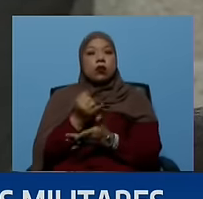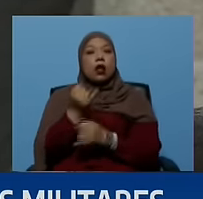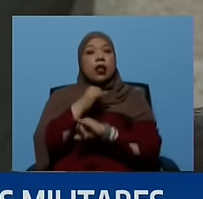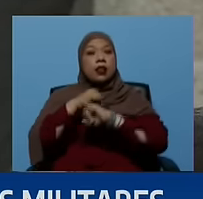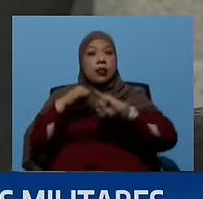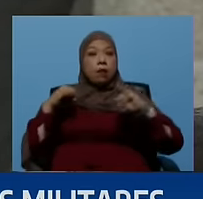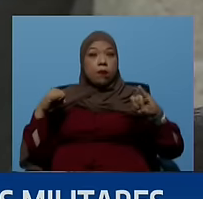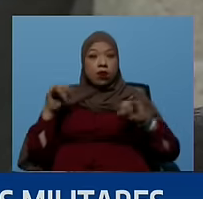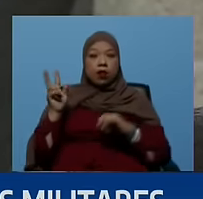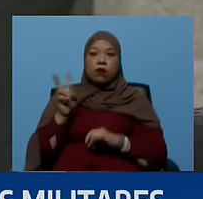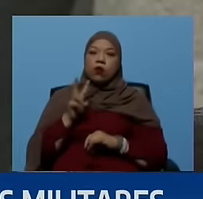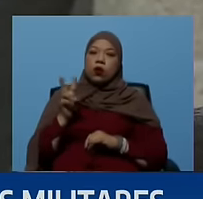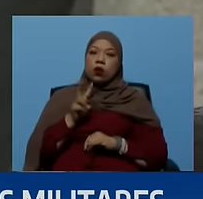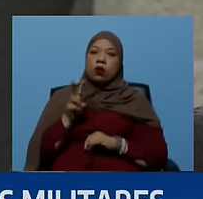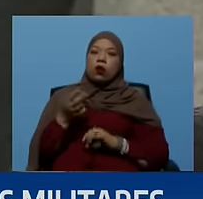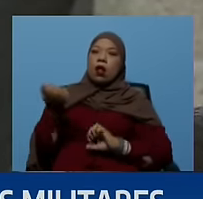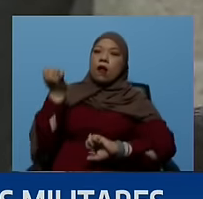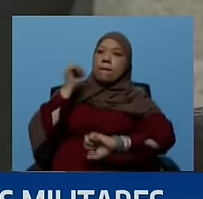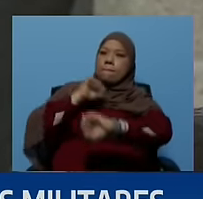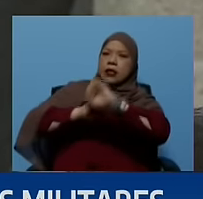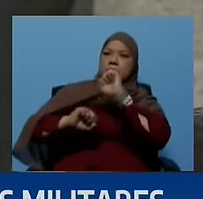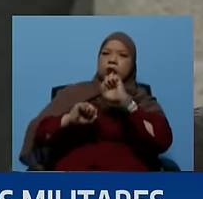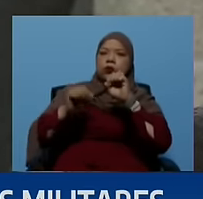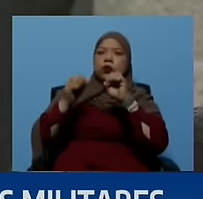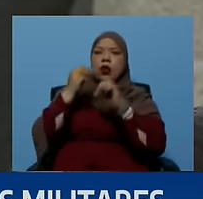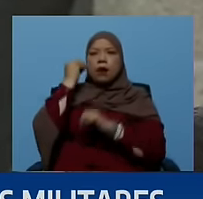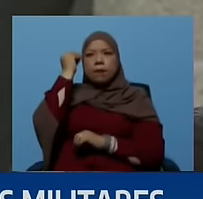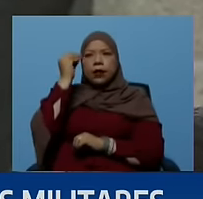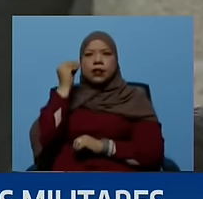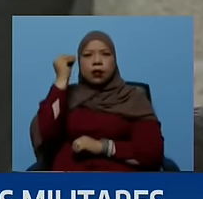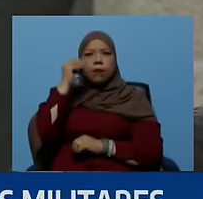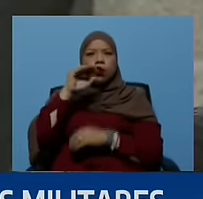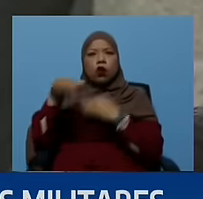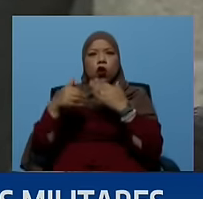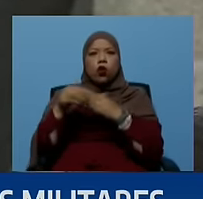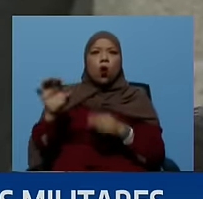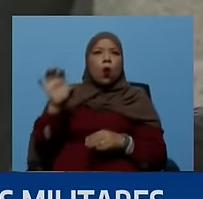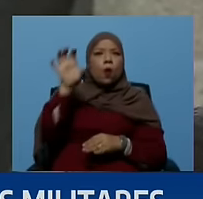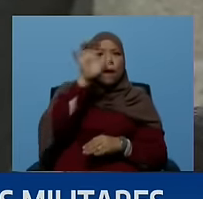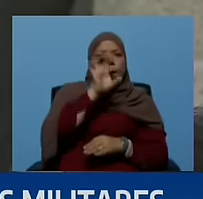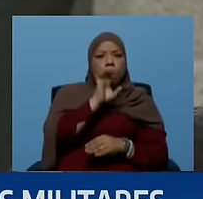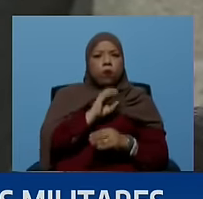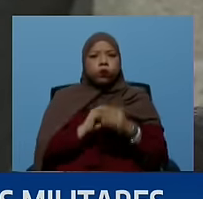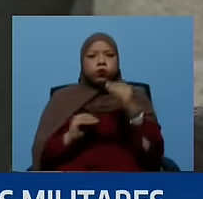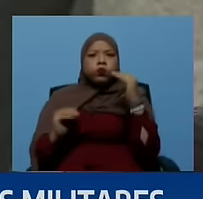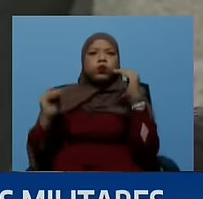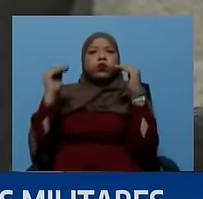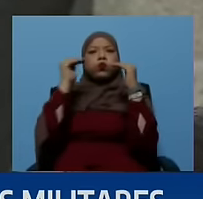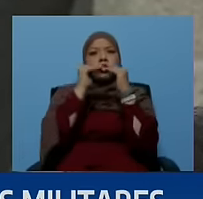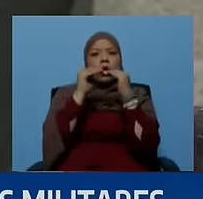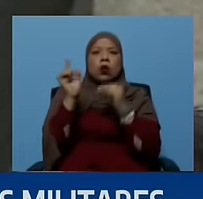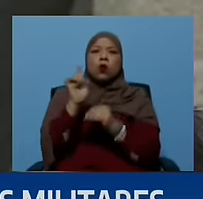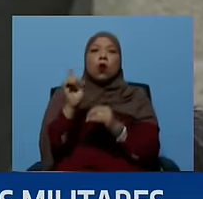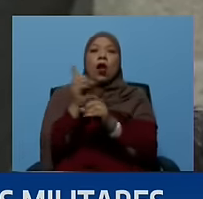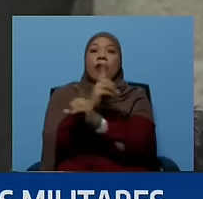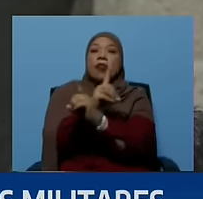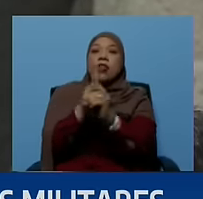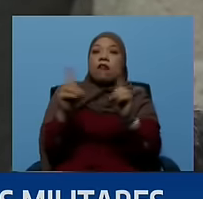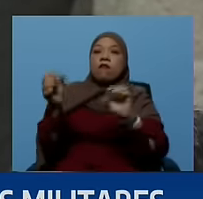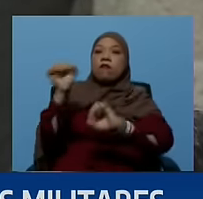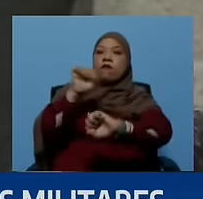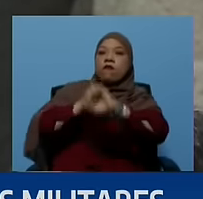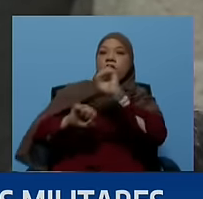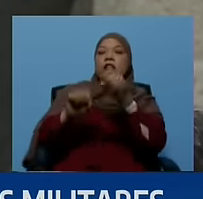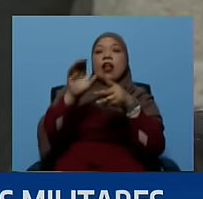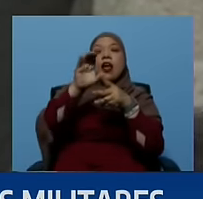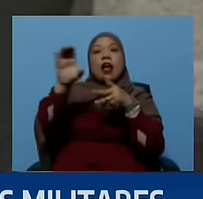nacional rechazar el pensamiento único defender las caracterí de nuestra democracia participativa